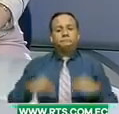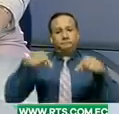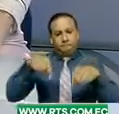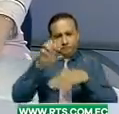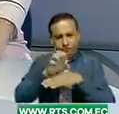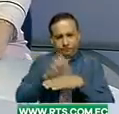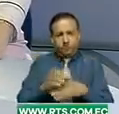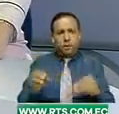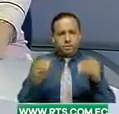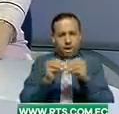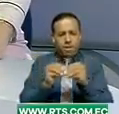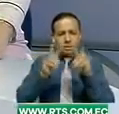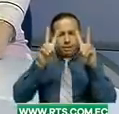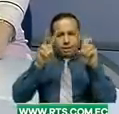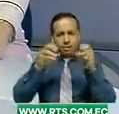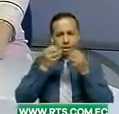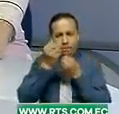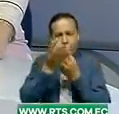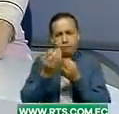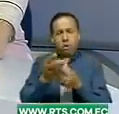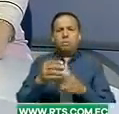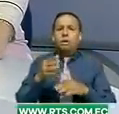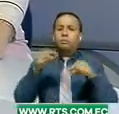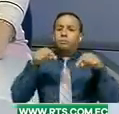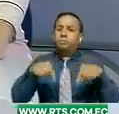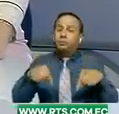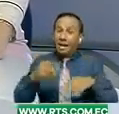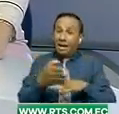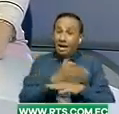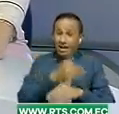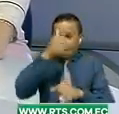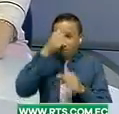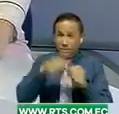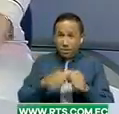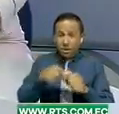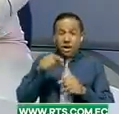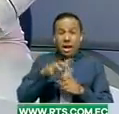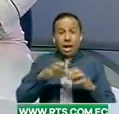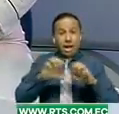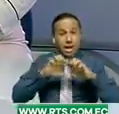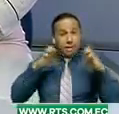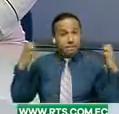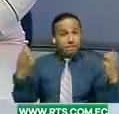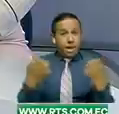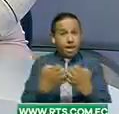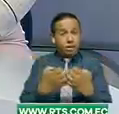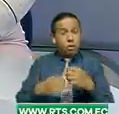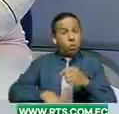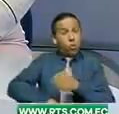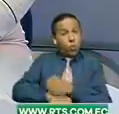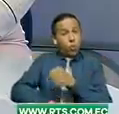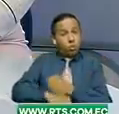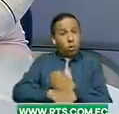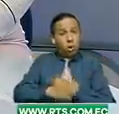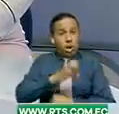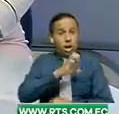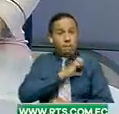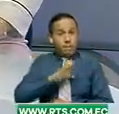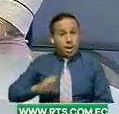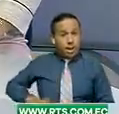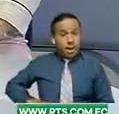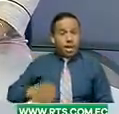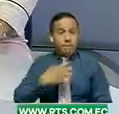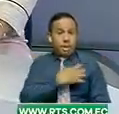temas nacionales porque ante los incidentes durante el clásico del Astillero, el presidente del COE Nacional, Juan Zapata, informó que el